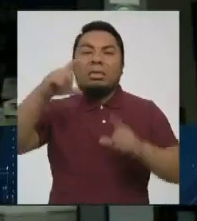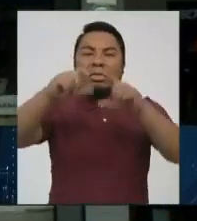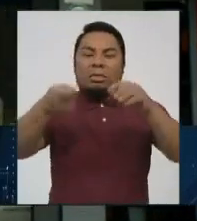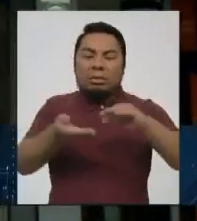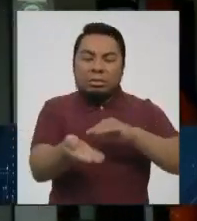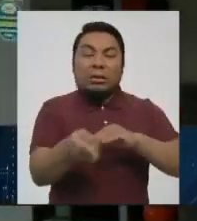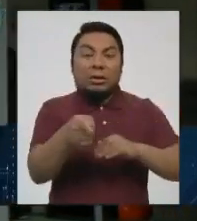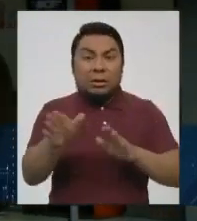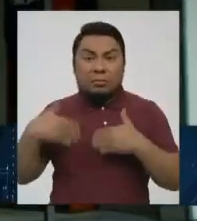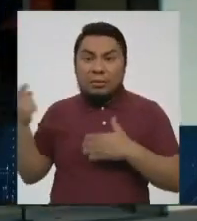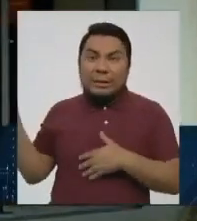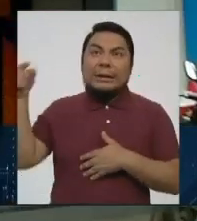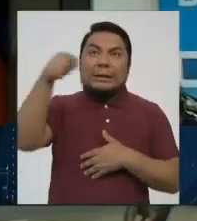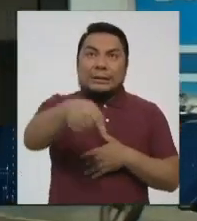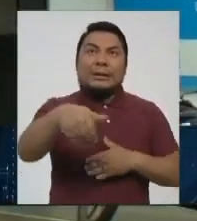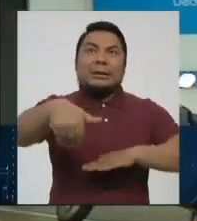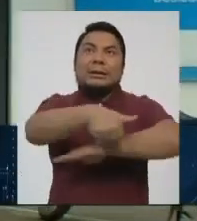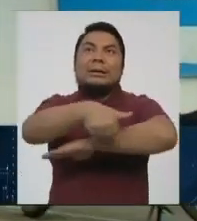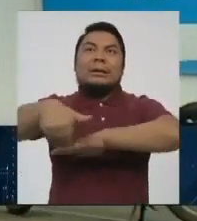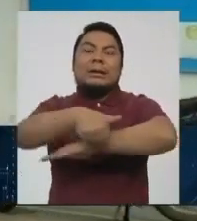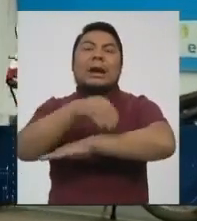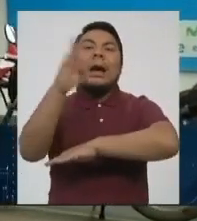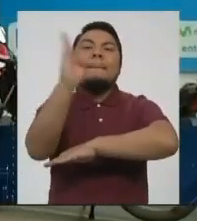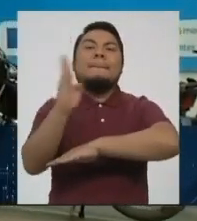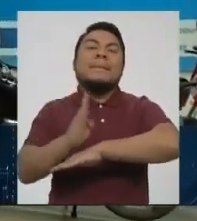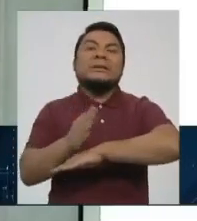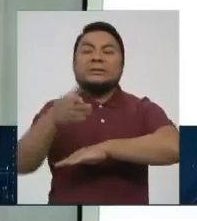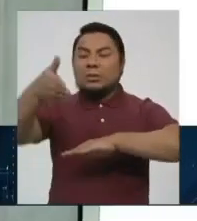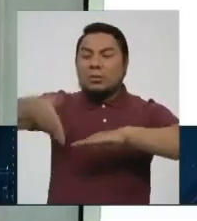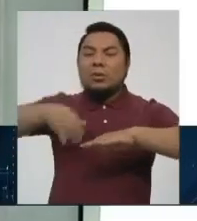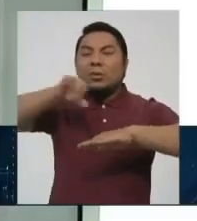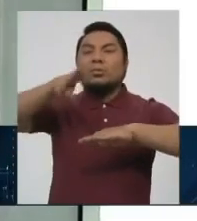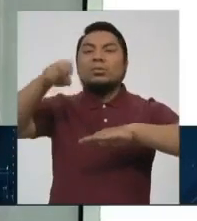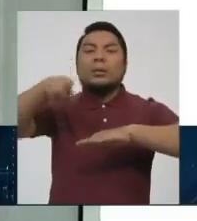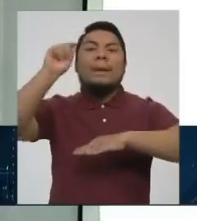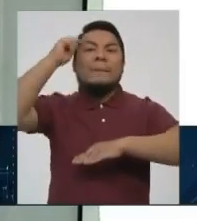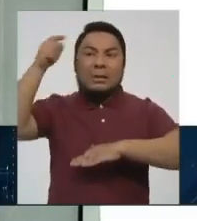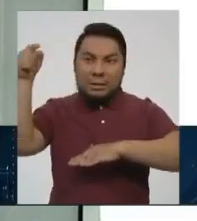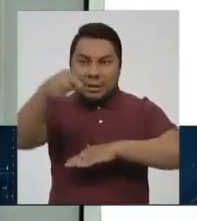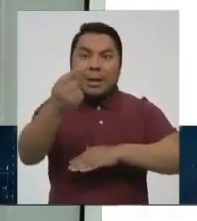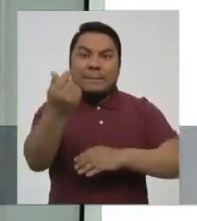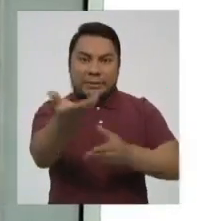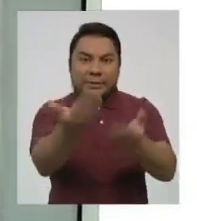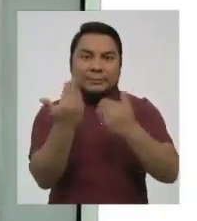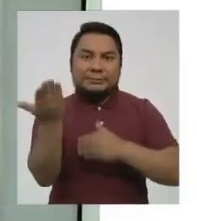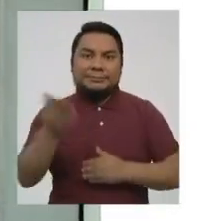puede acudir a la farmacia ubicada en el cruce de la avenida Brasil con el Jirón Junín en Magdalena.